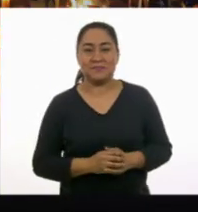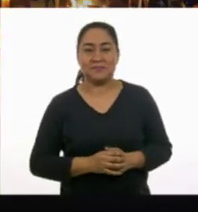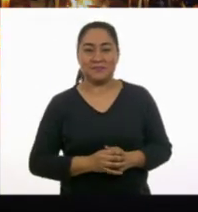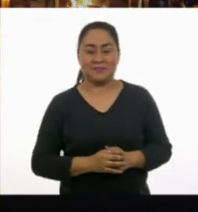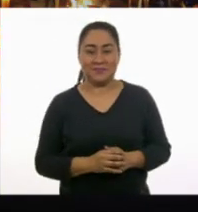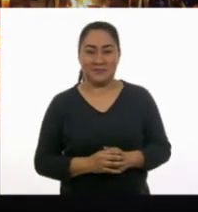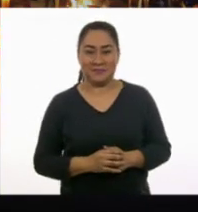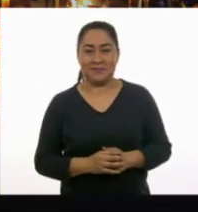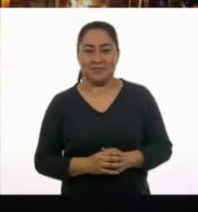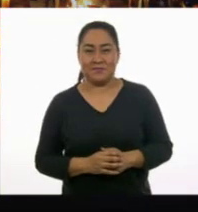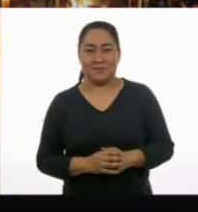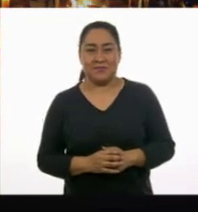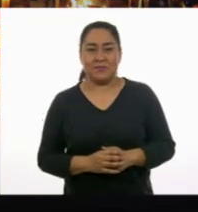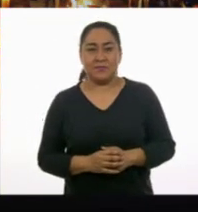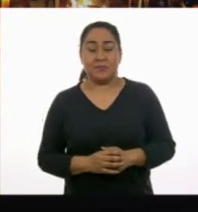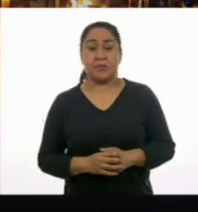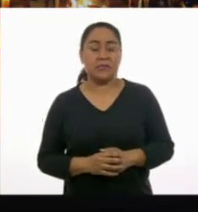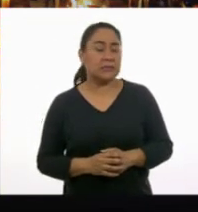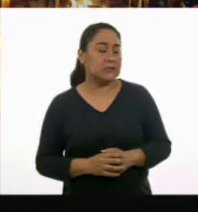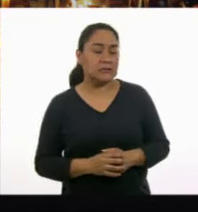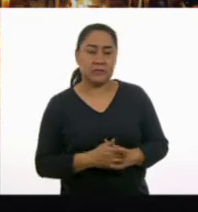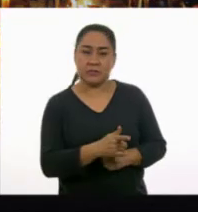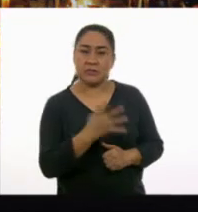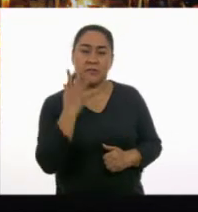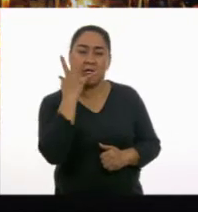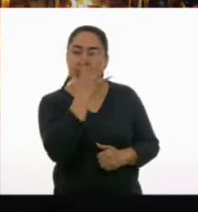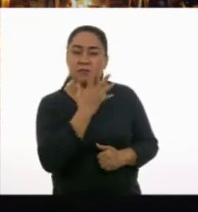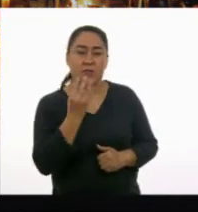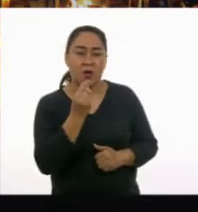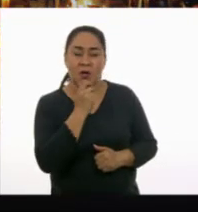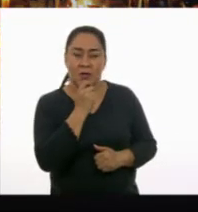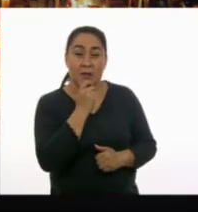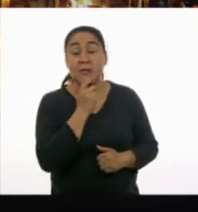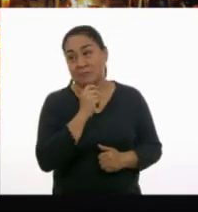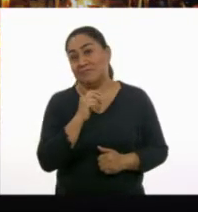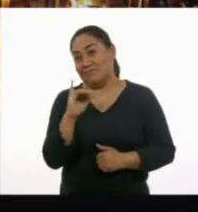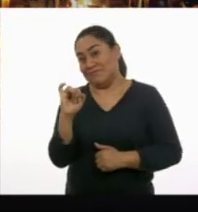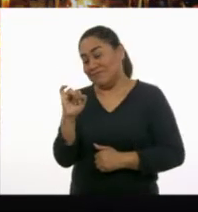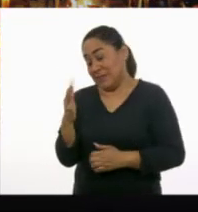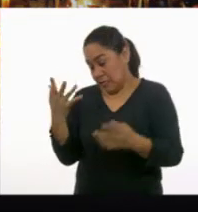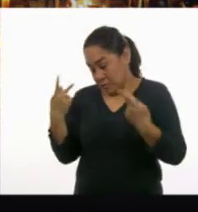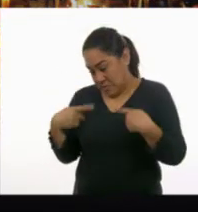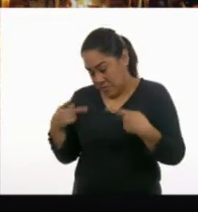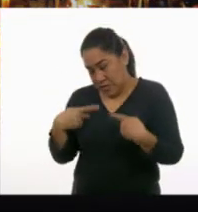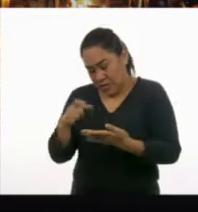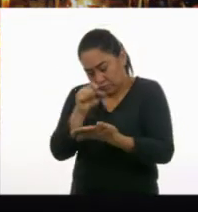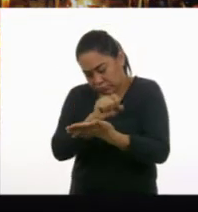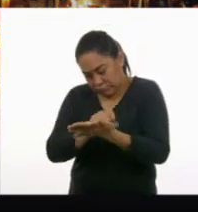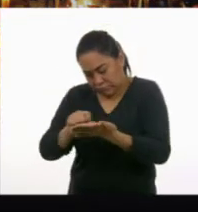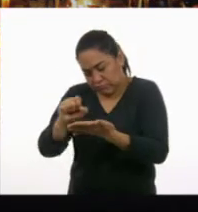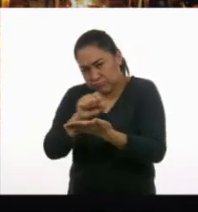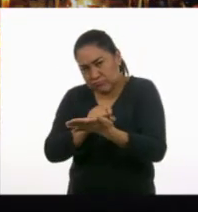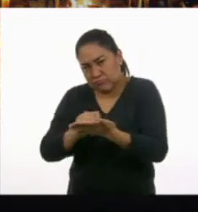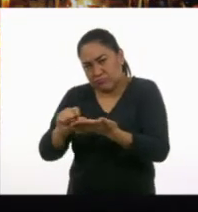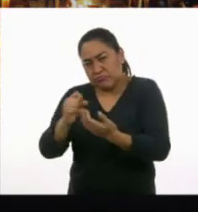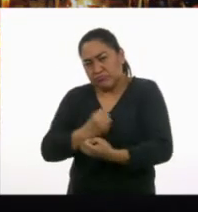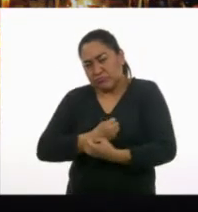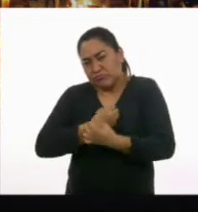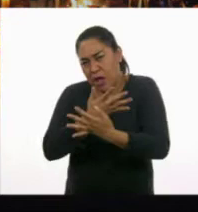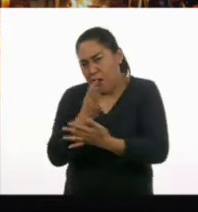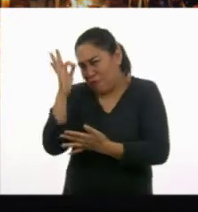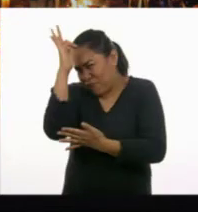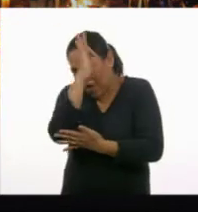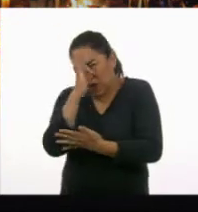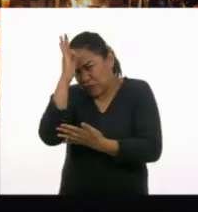Fíjate, qué precioso. Sí, del poeta y el filósofo, como estos guerreros.